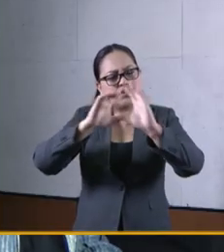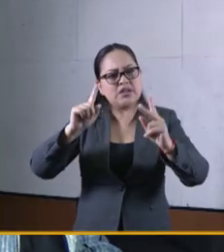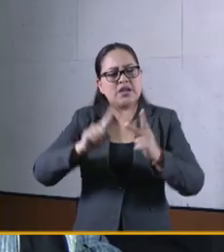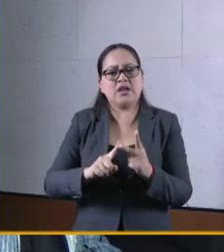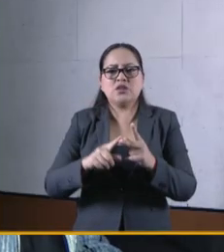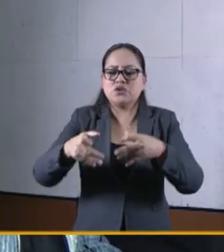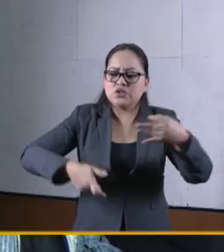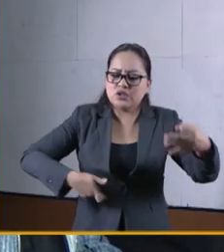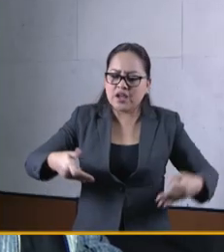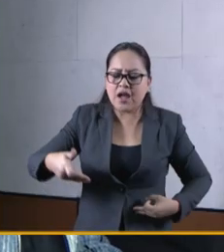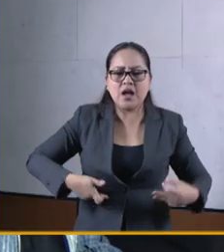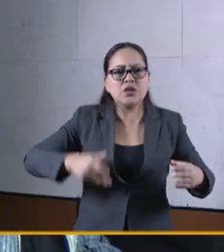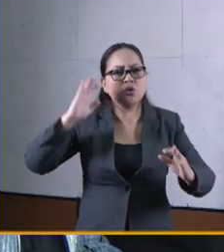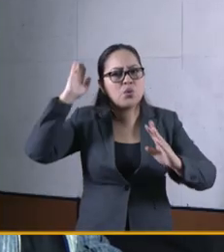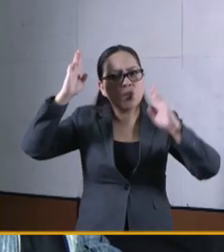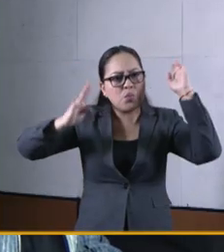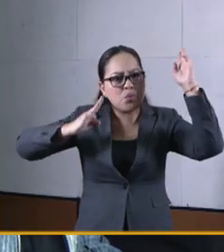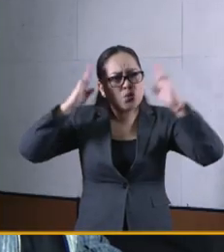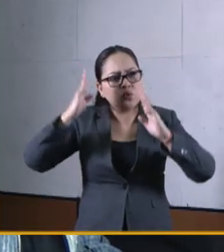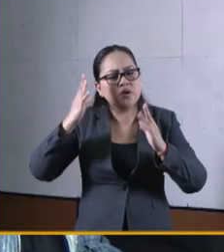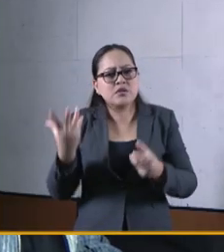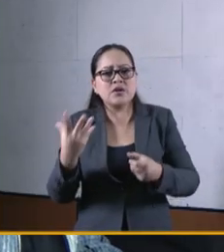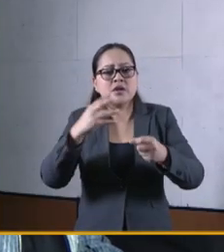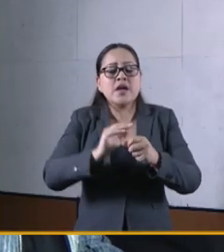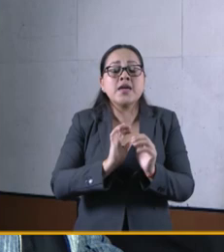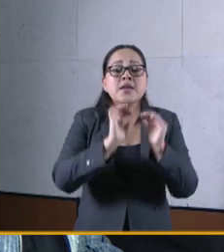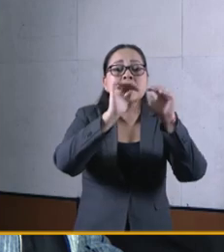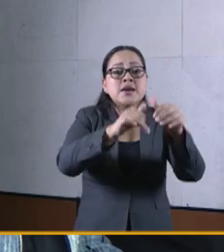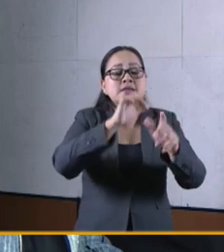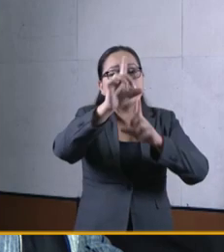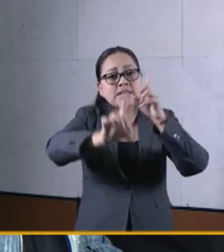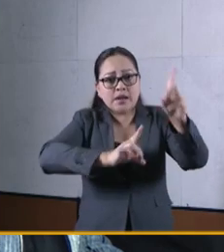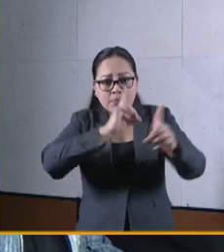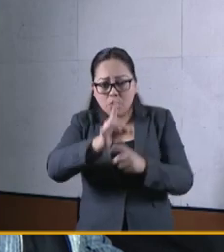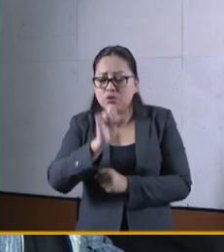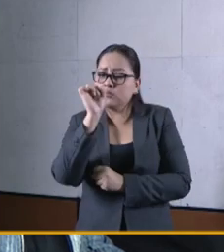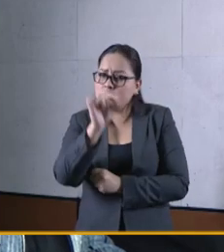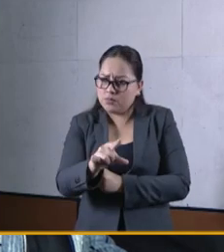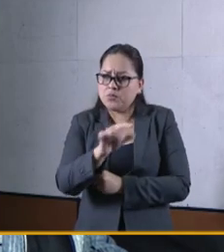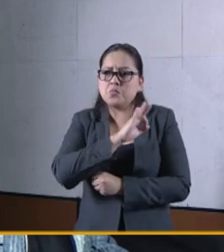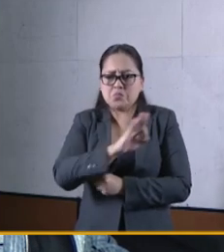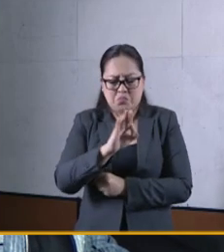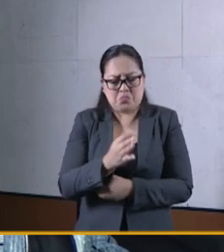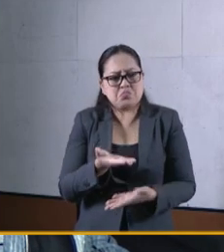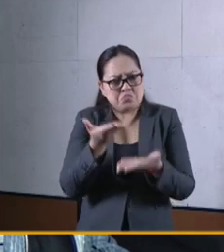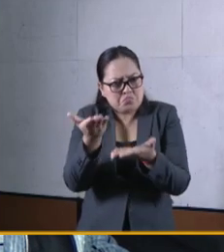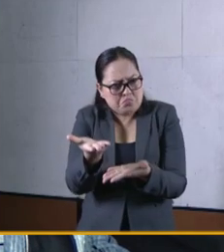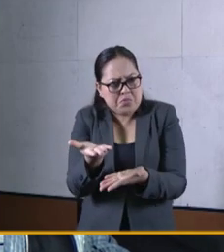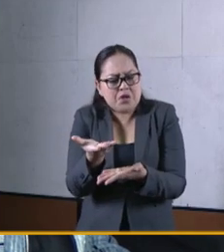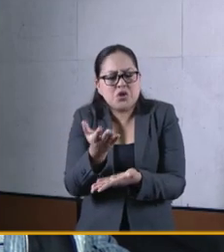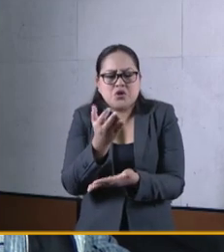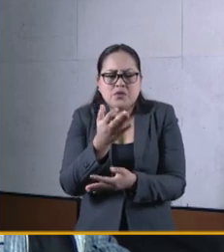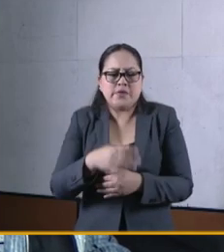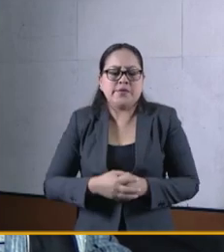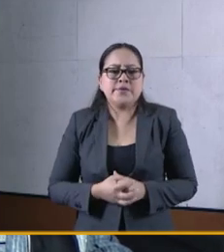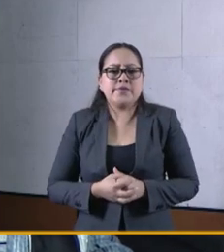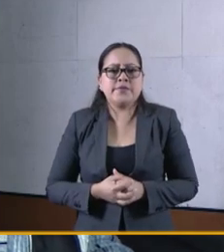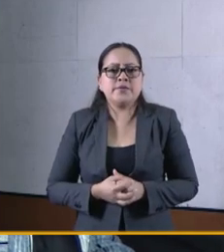y practiquen algunos de los diversos deportes que tenemos para ofrecerles